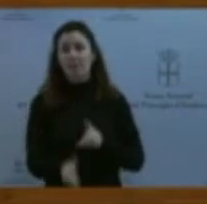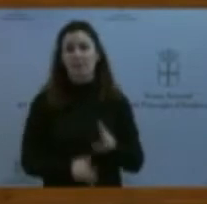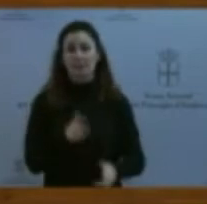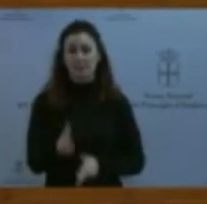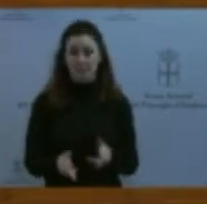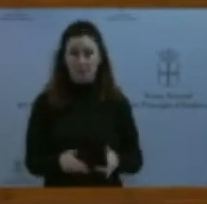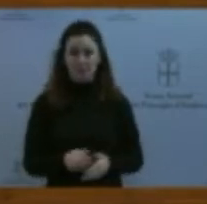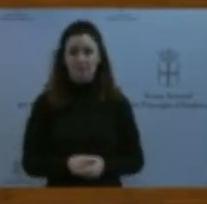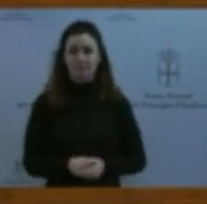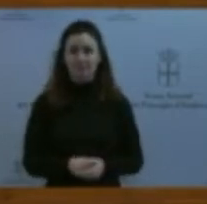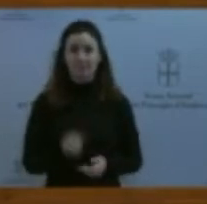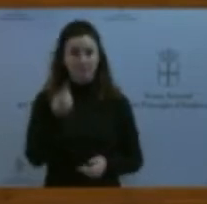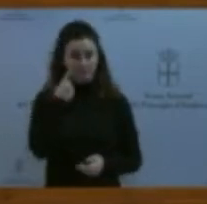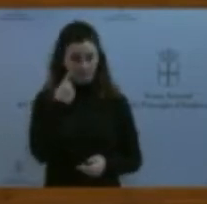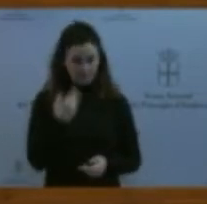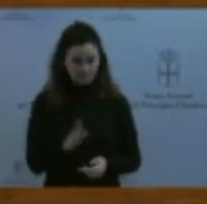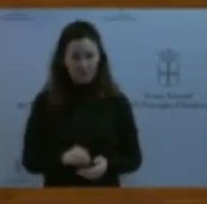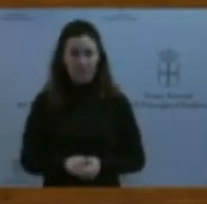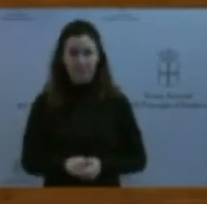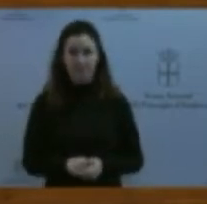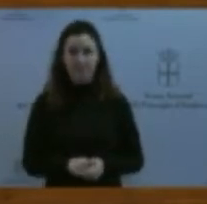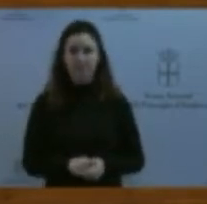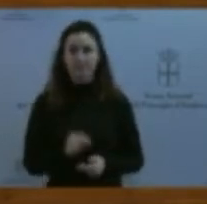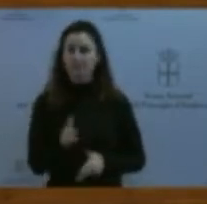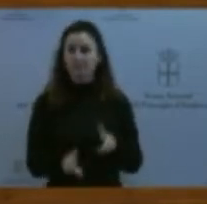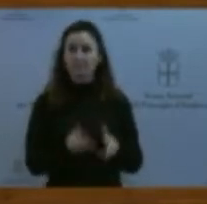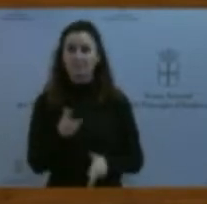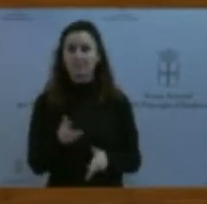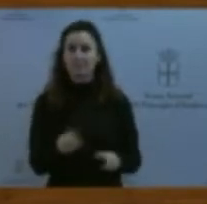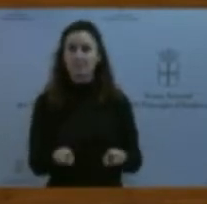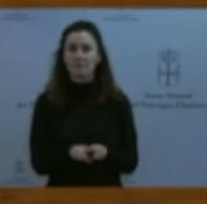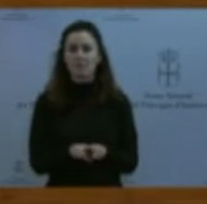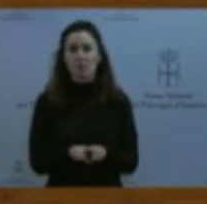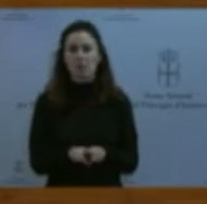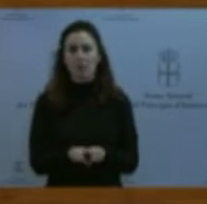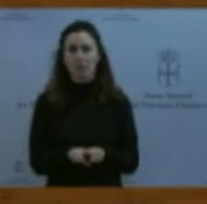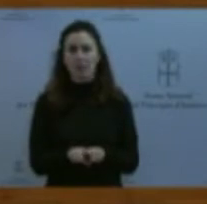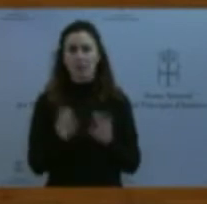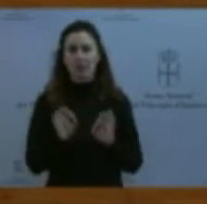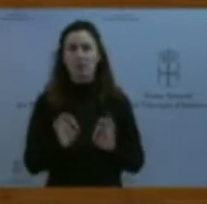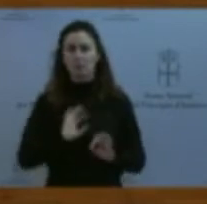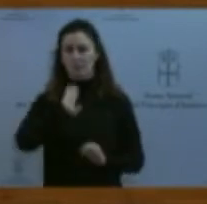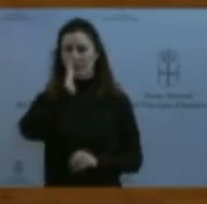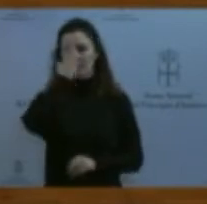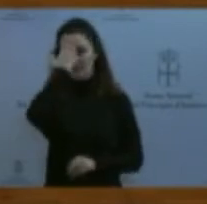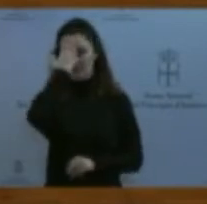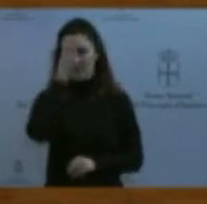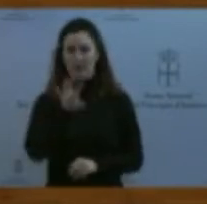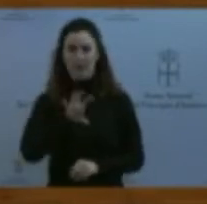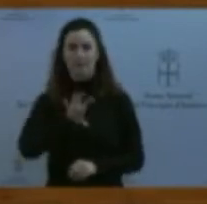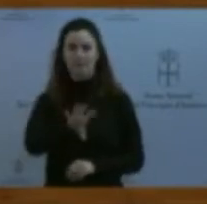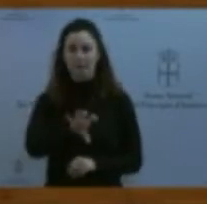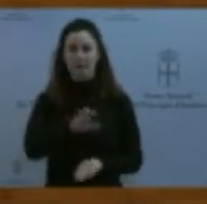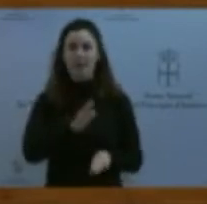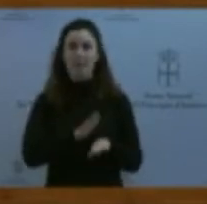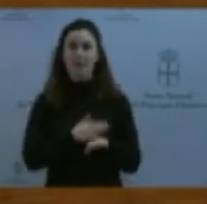proclive a la remisión a órganos centrales, estatales, de determinadas decisiones, incluso el